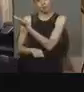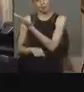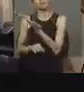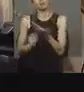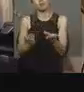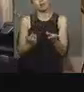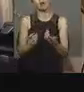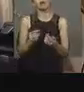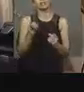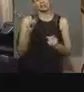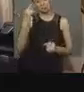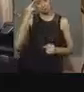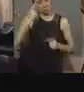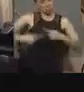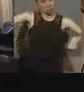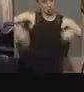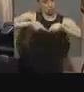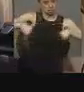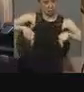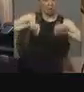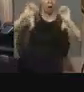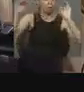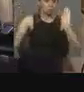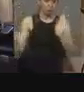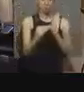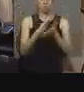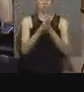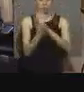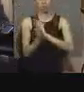creo que vamos a tener un apoyo unánime en esta sala. He dicho, señor